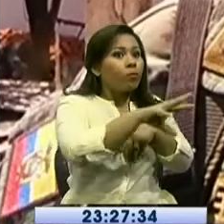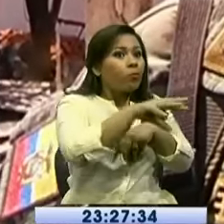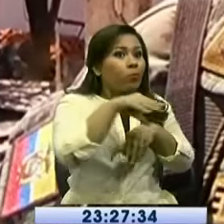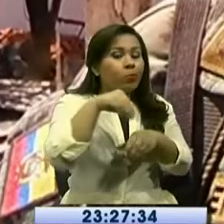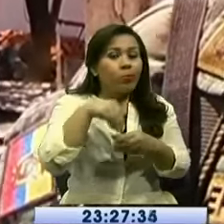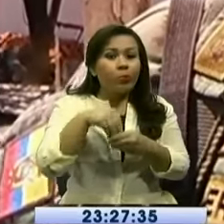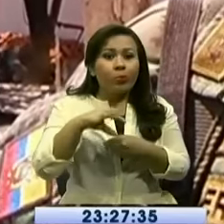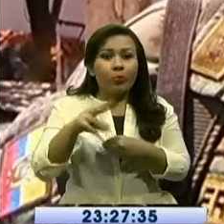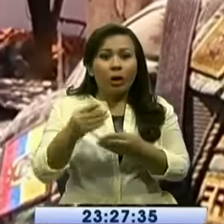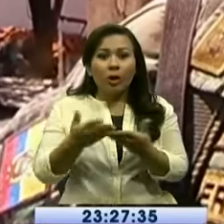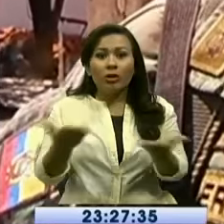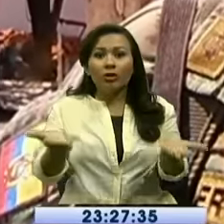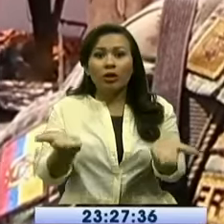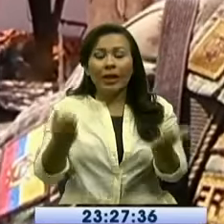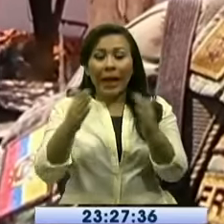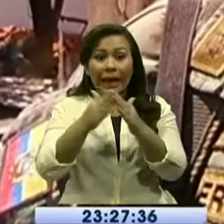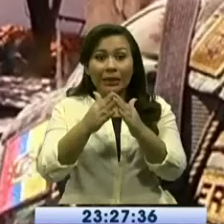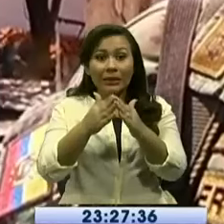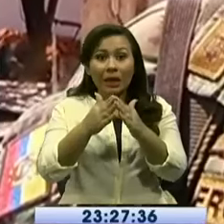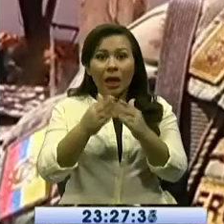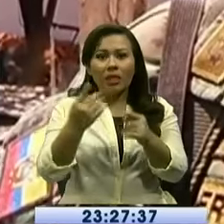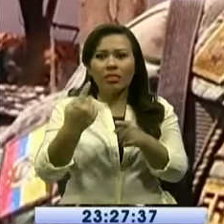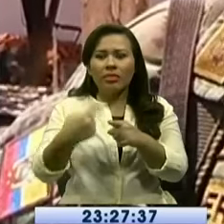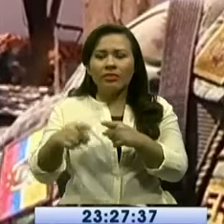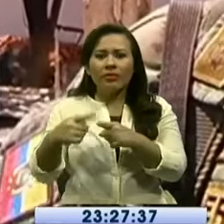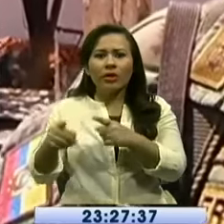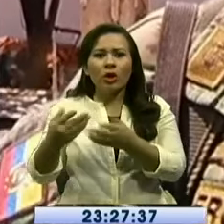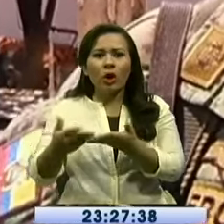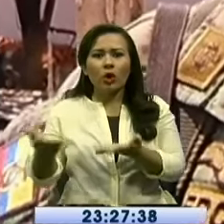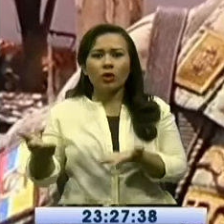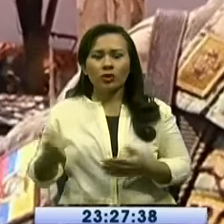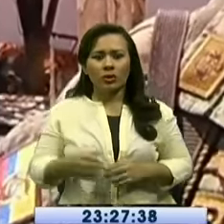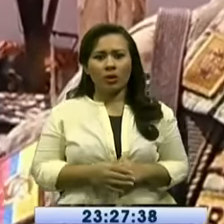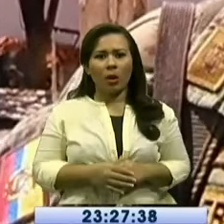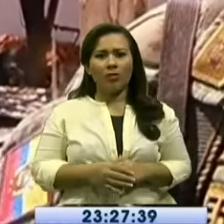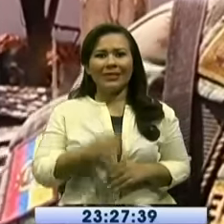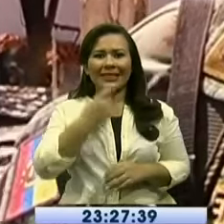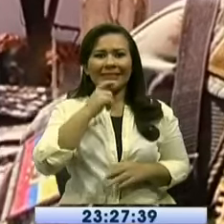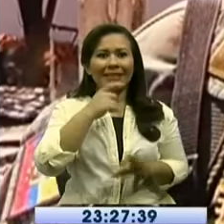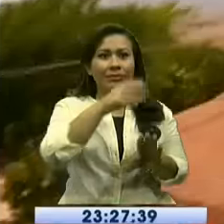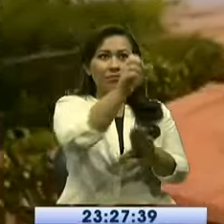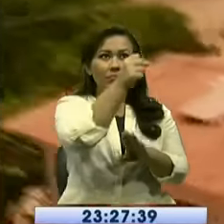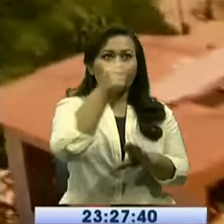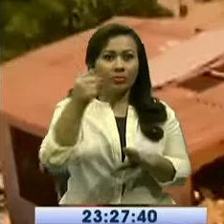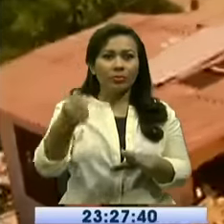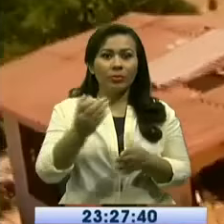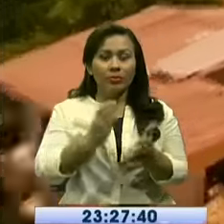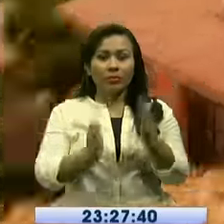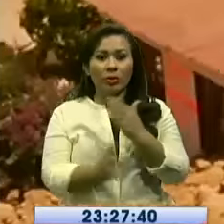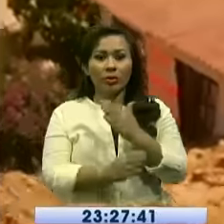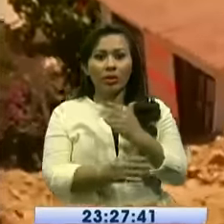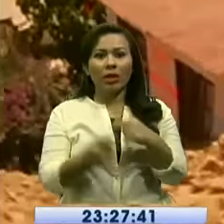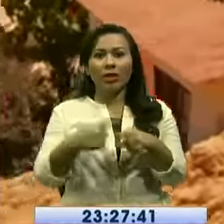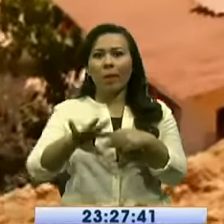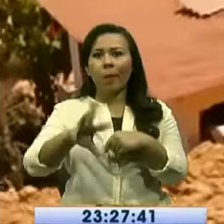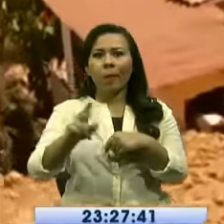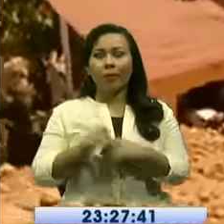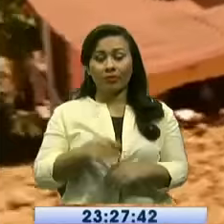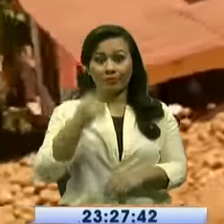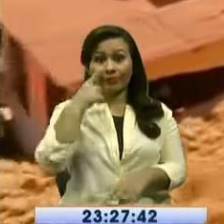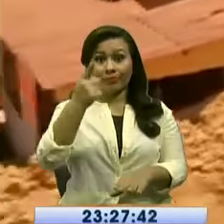sustrayéndose los diferentes tipos de artefactos electrodomésticos que existen en las viviendas. Este balneario es